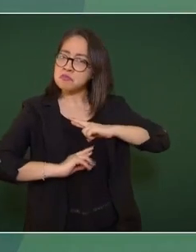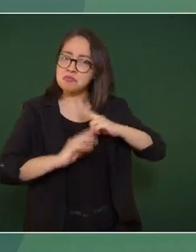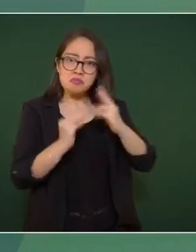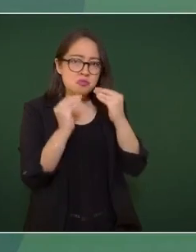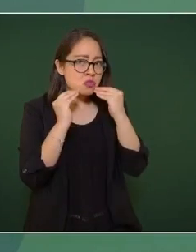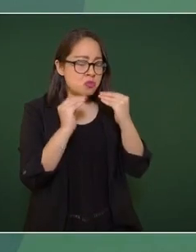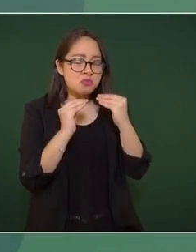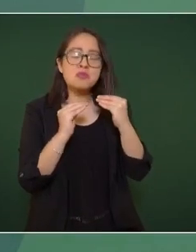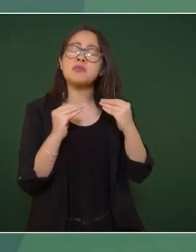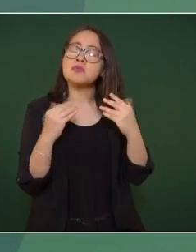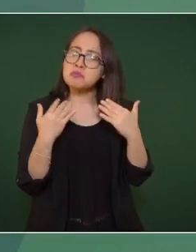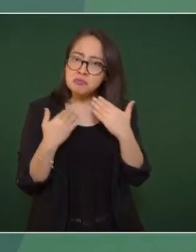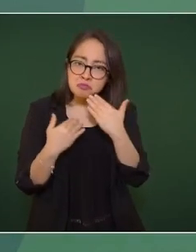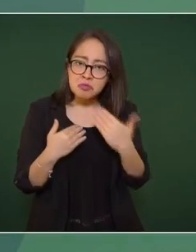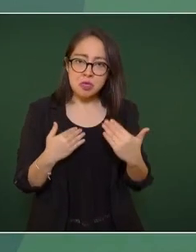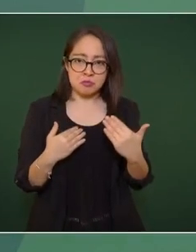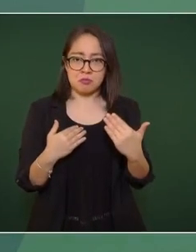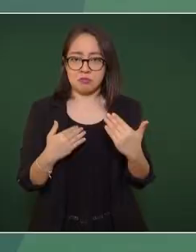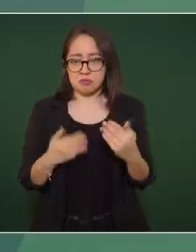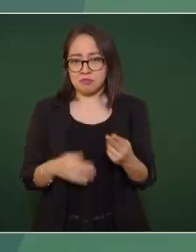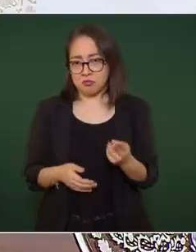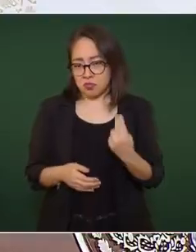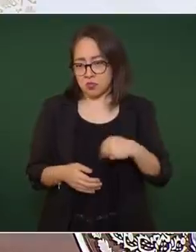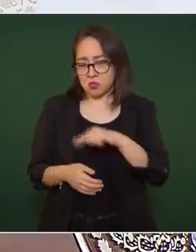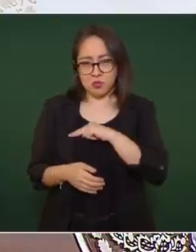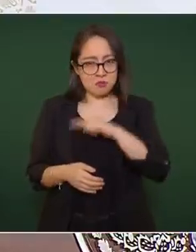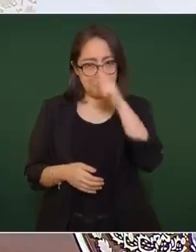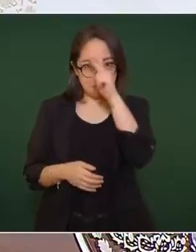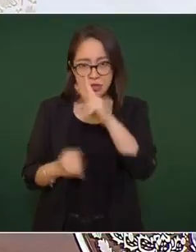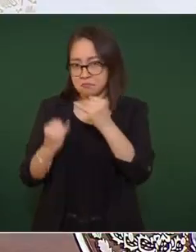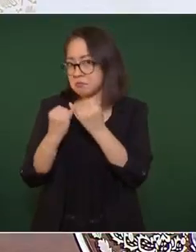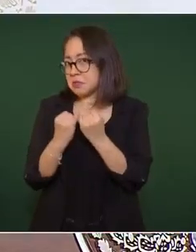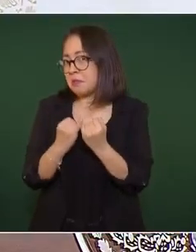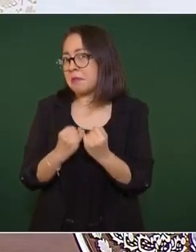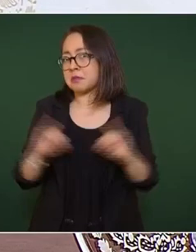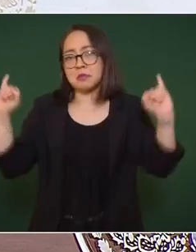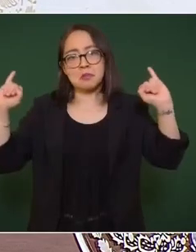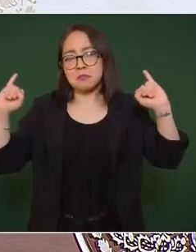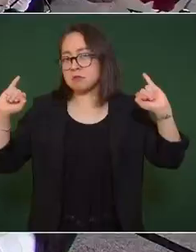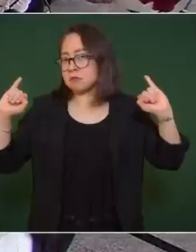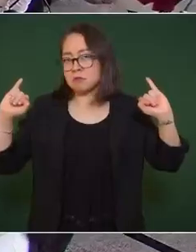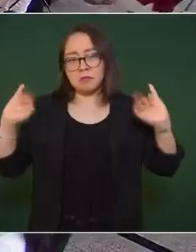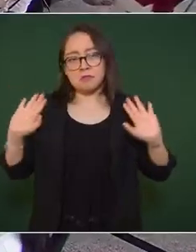de la independencia, de la soberanía de México